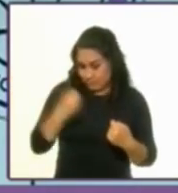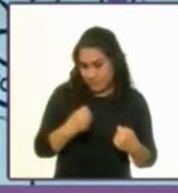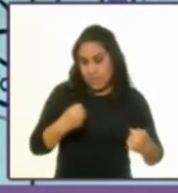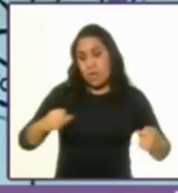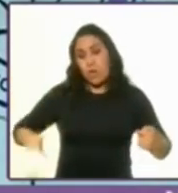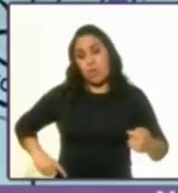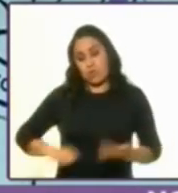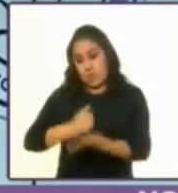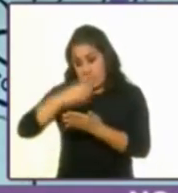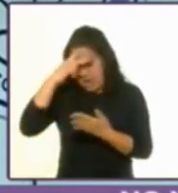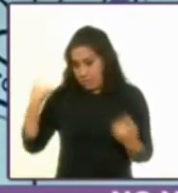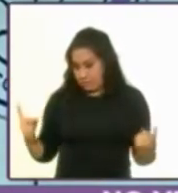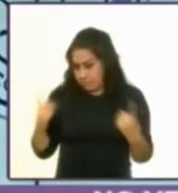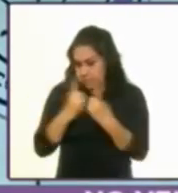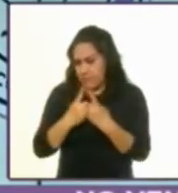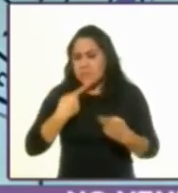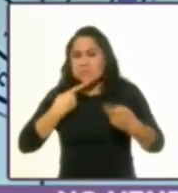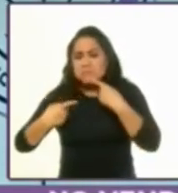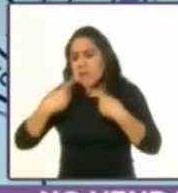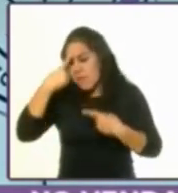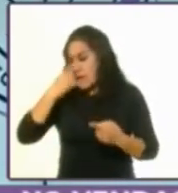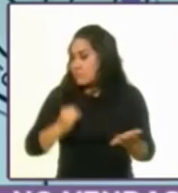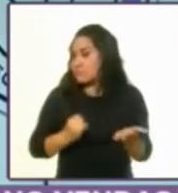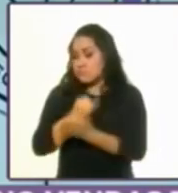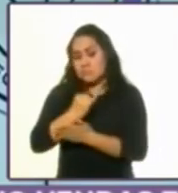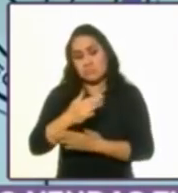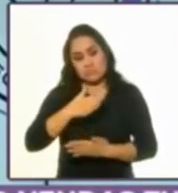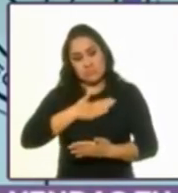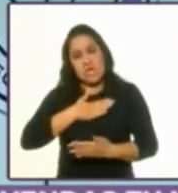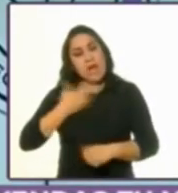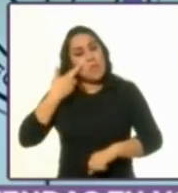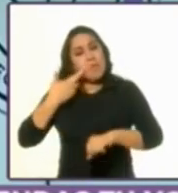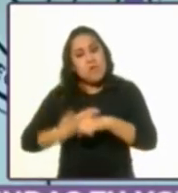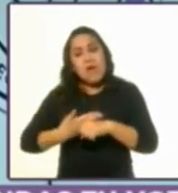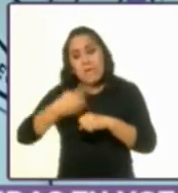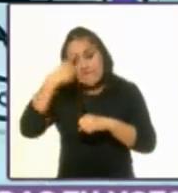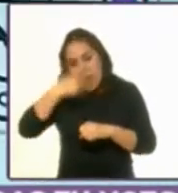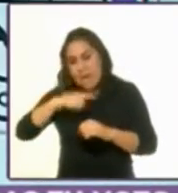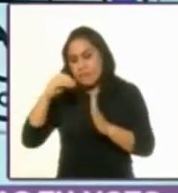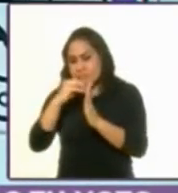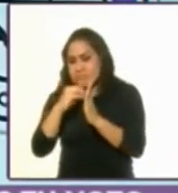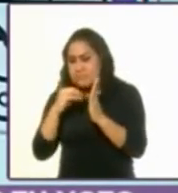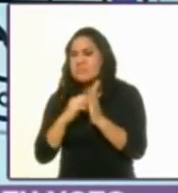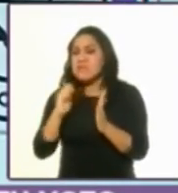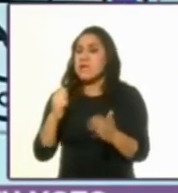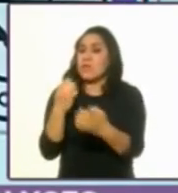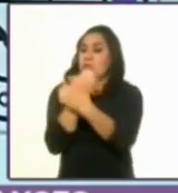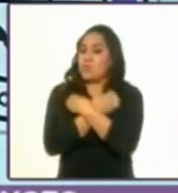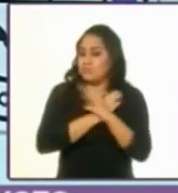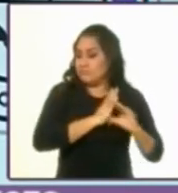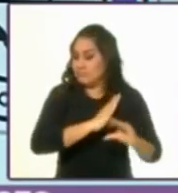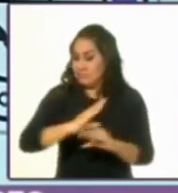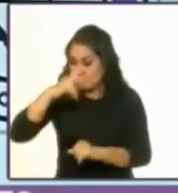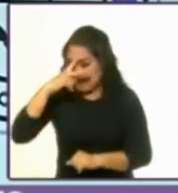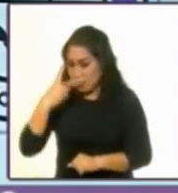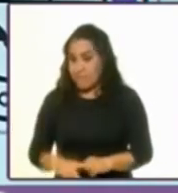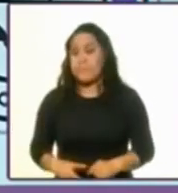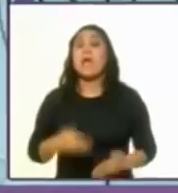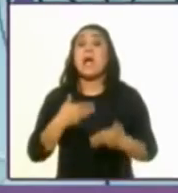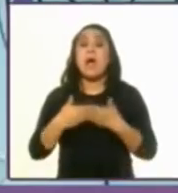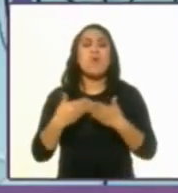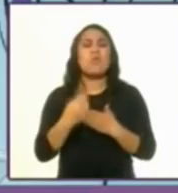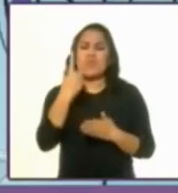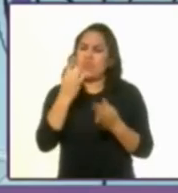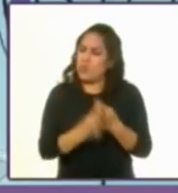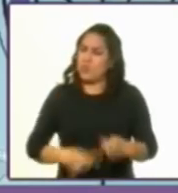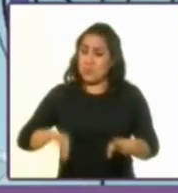sus manos y poder reunir y regularizar el sistema educativo en la ciudad de méxico pero también algo muy importante que tenemos en